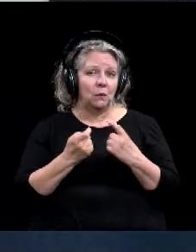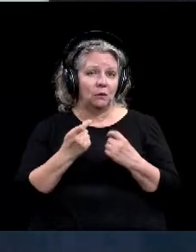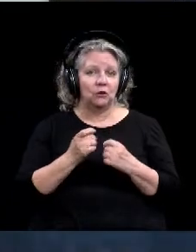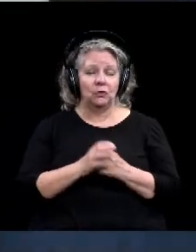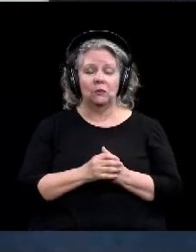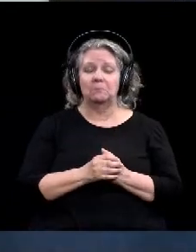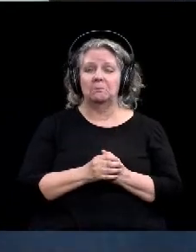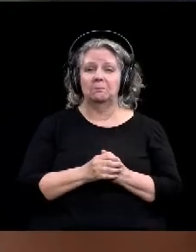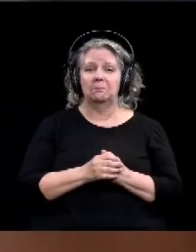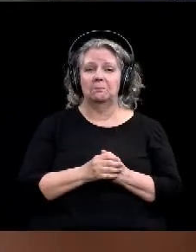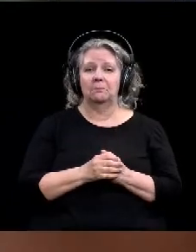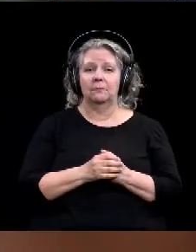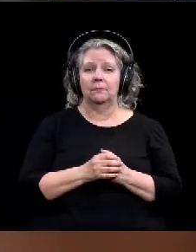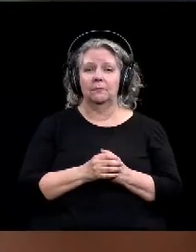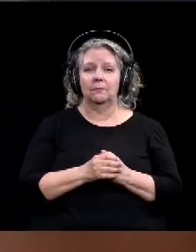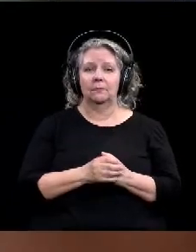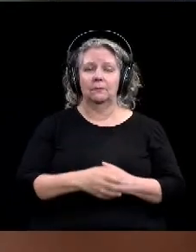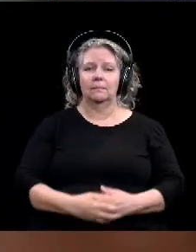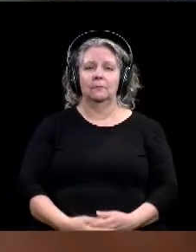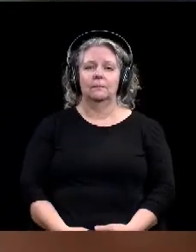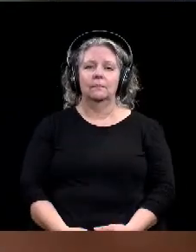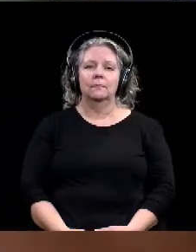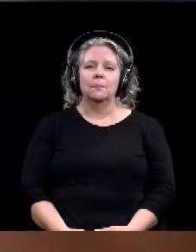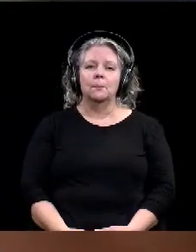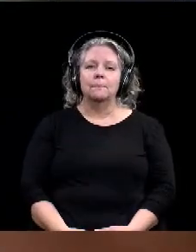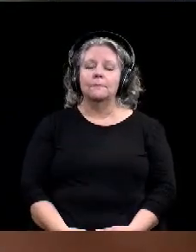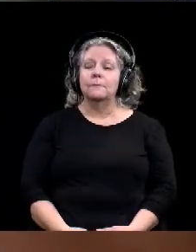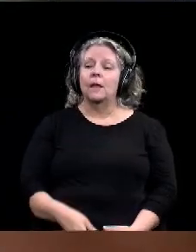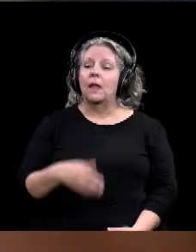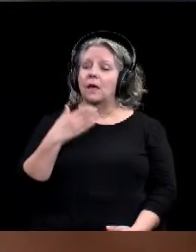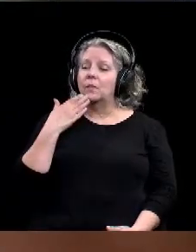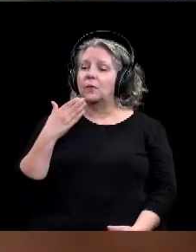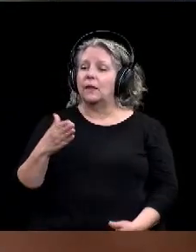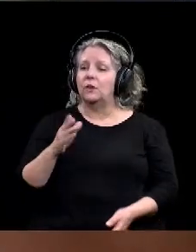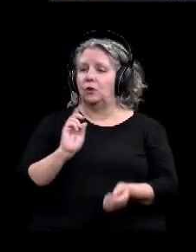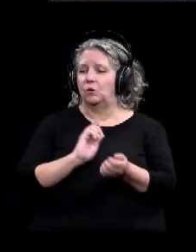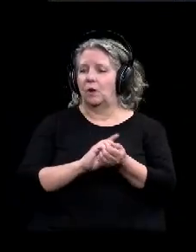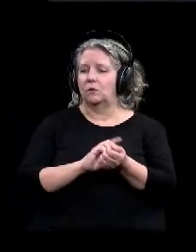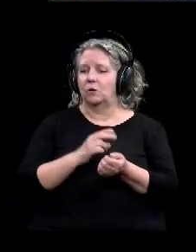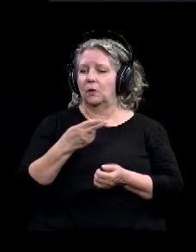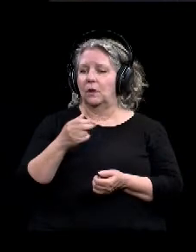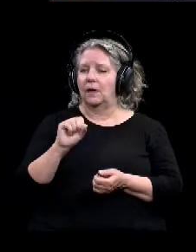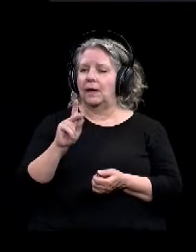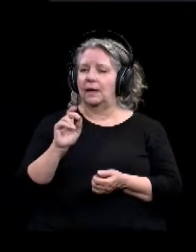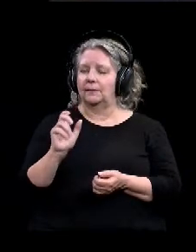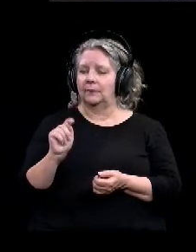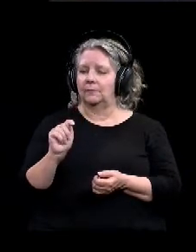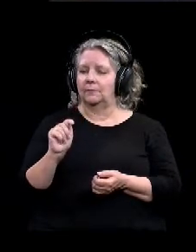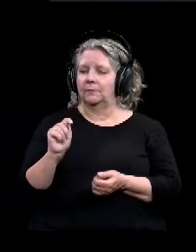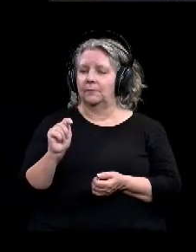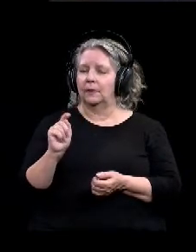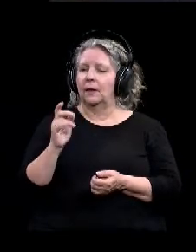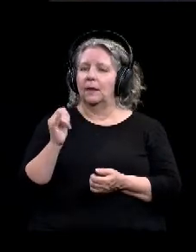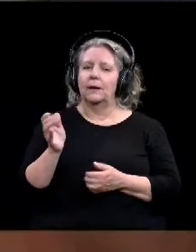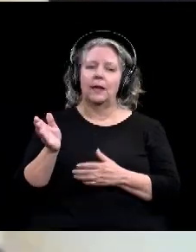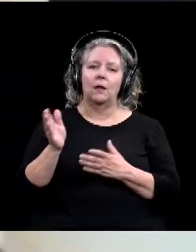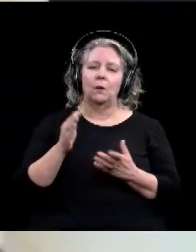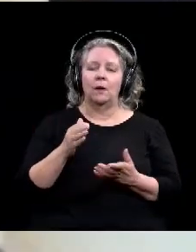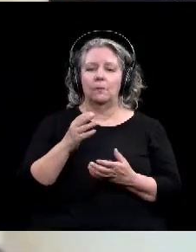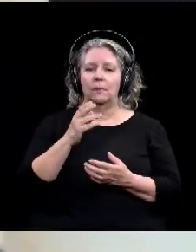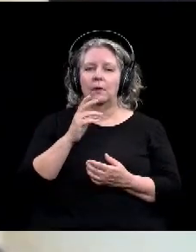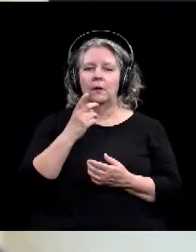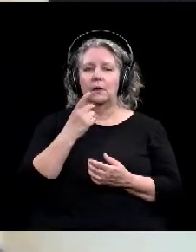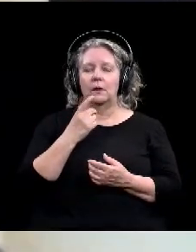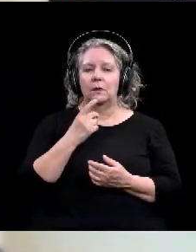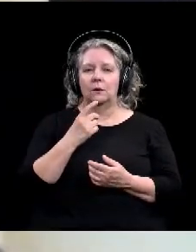gracias doctor jesús bien ahora doctor marc para que nos dé algunas palabras de pelos tranway